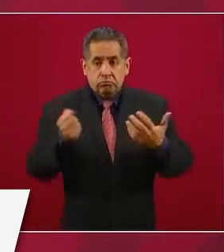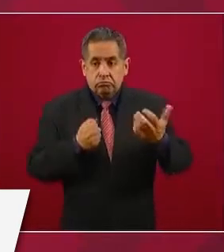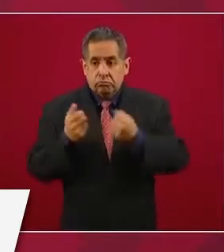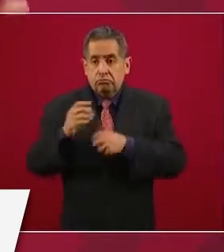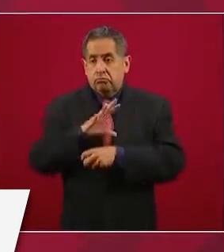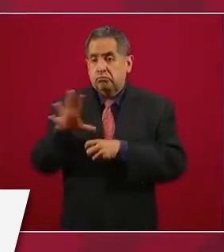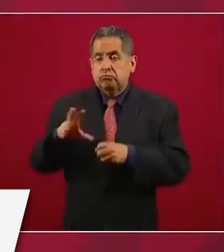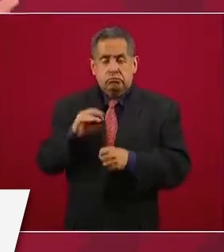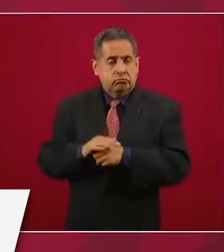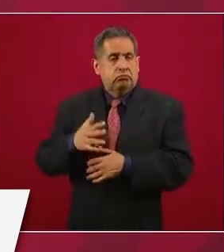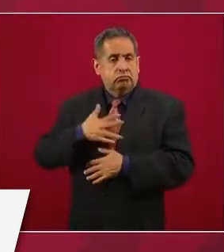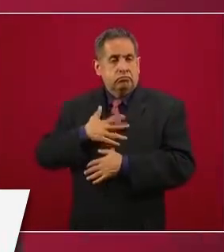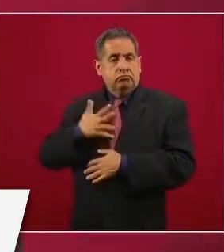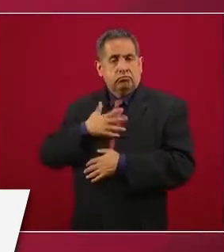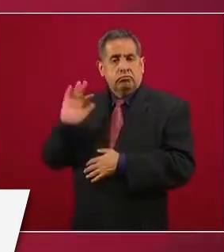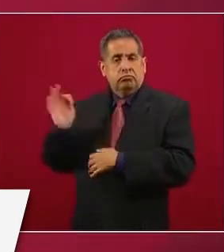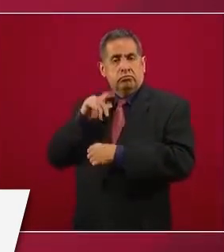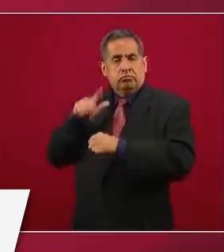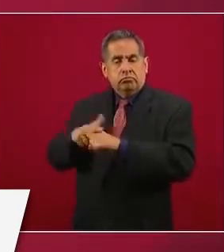ese derecho.